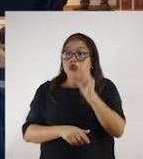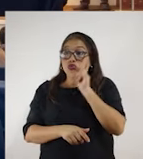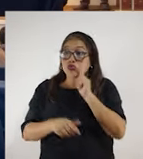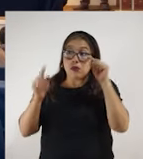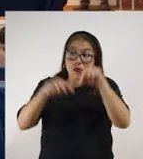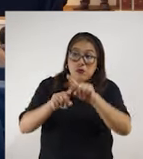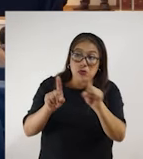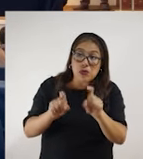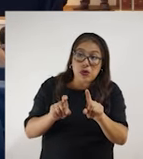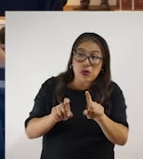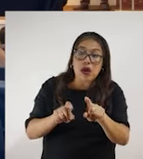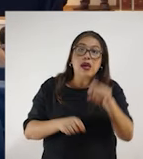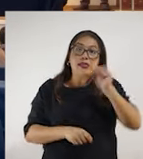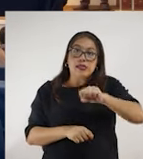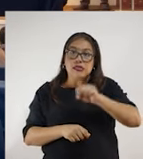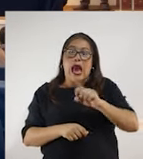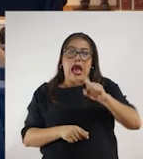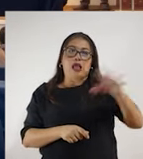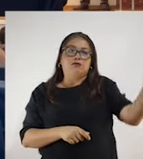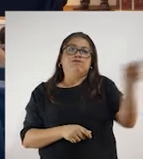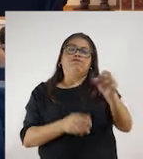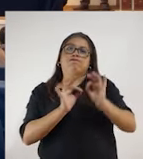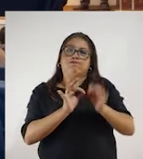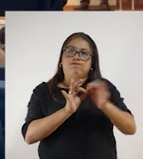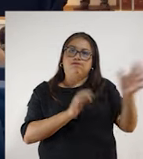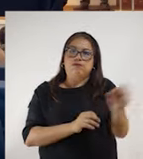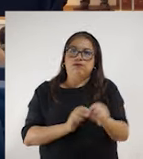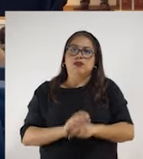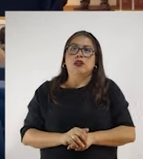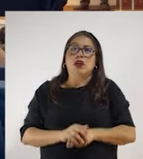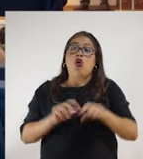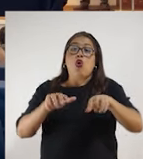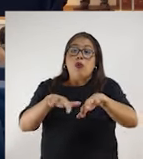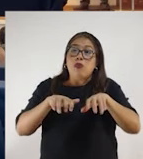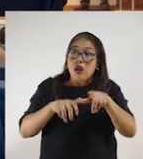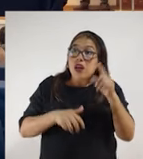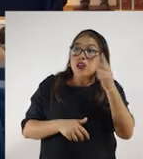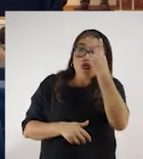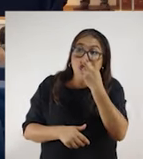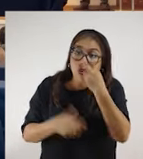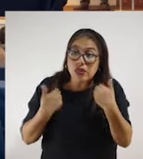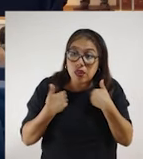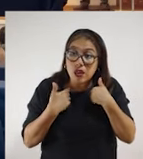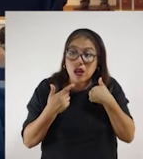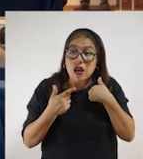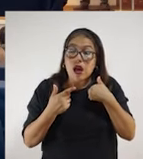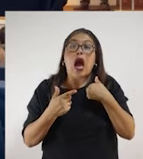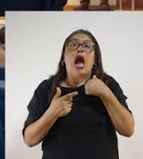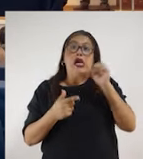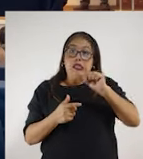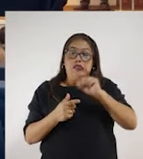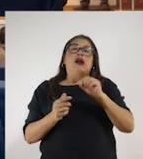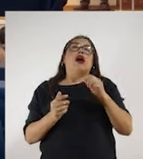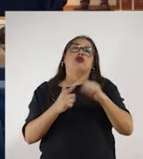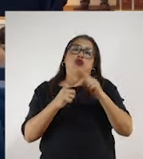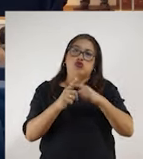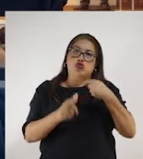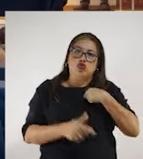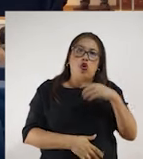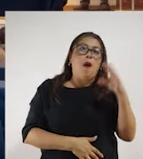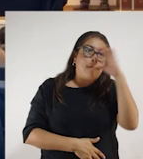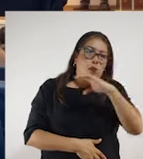un intérprete. En el auditorio va a haber personas con discapacidad visual. Entonces, tengo que